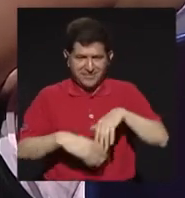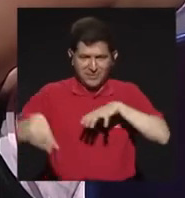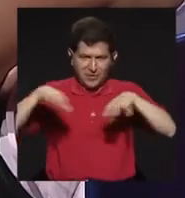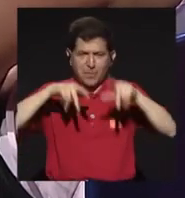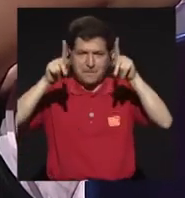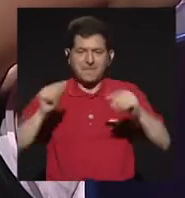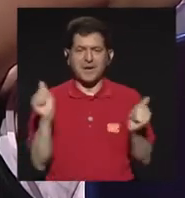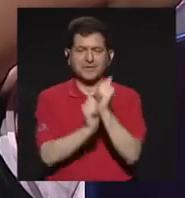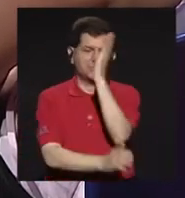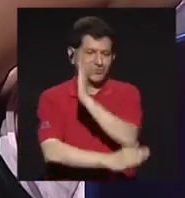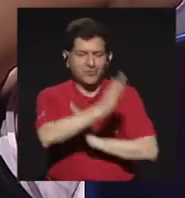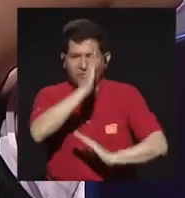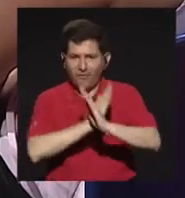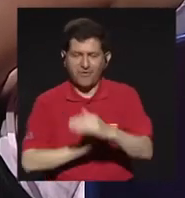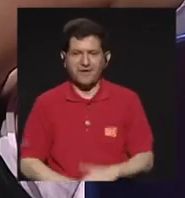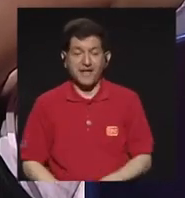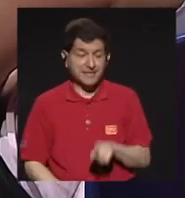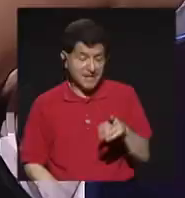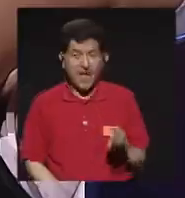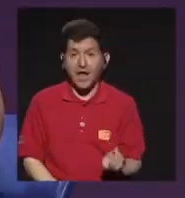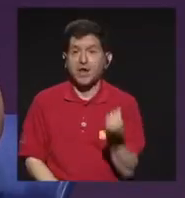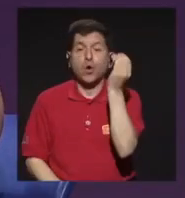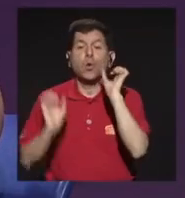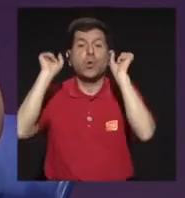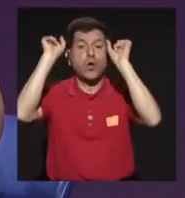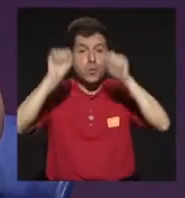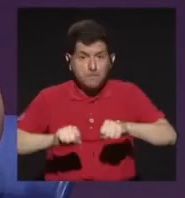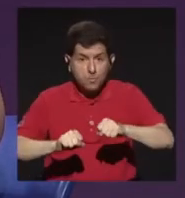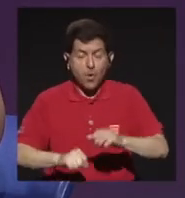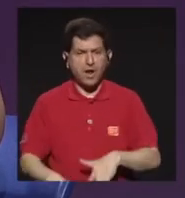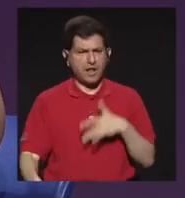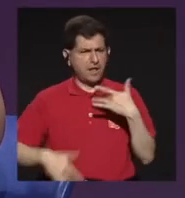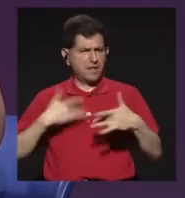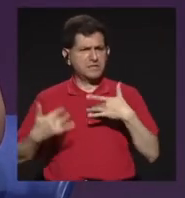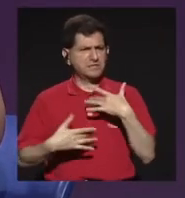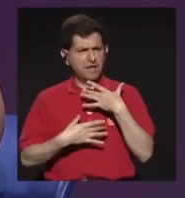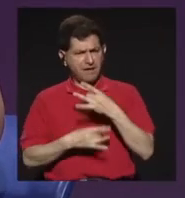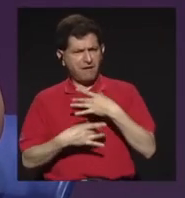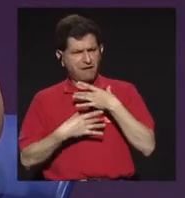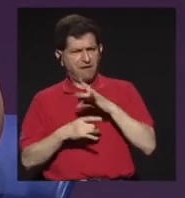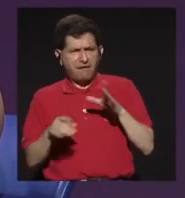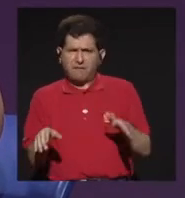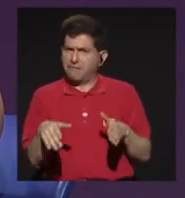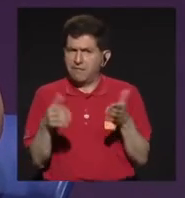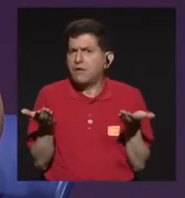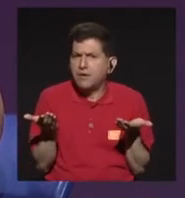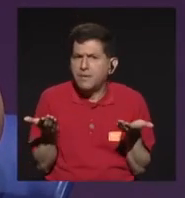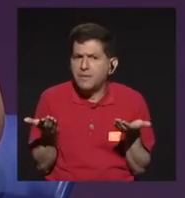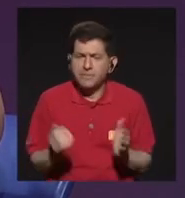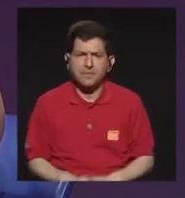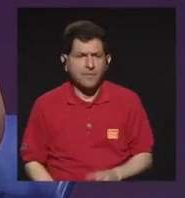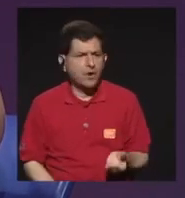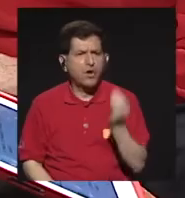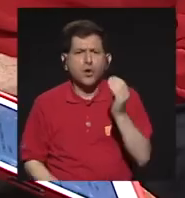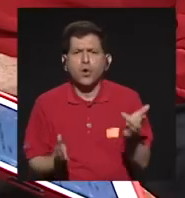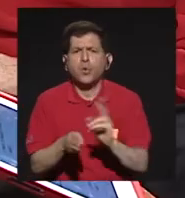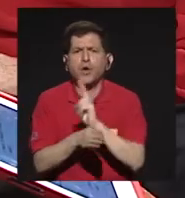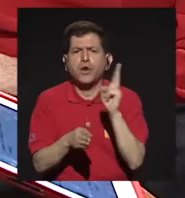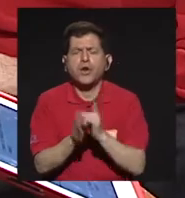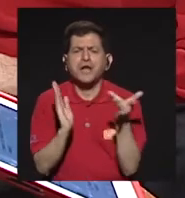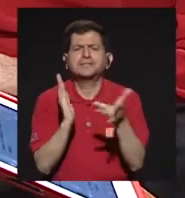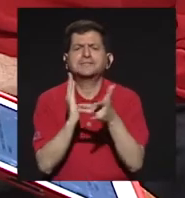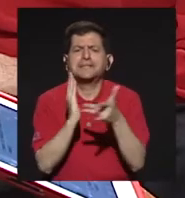de personas con discapacidad, cómo los jóvenes podrían sentirse atraídos hacia eso, cómo los jóvenes pueden usar la